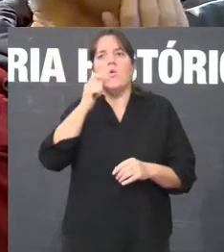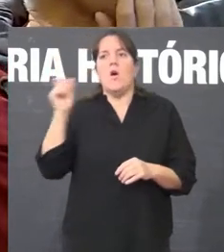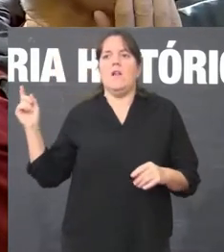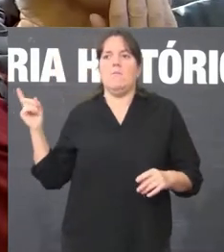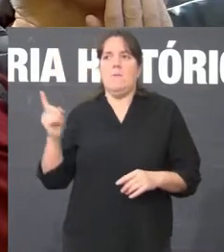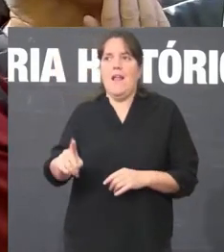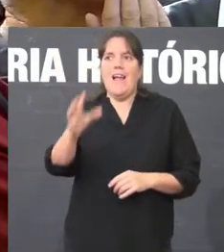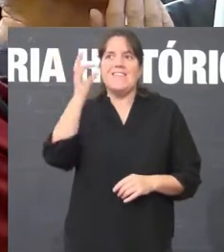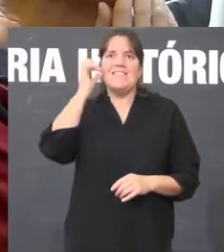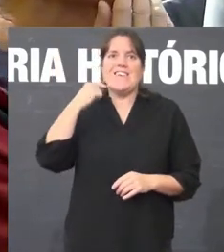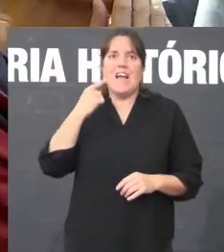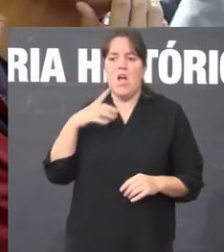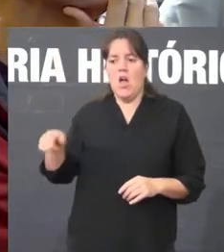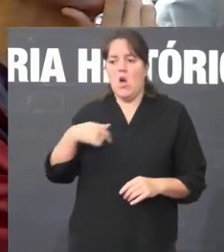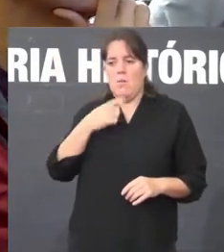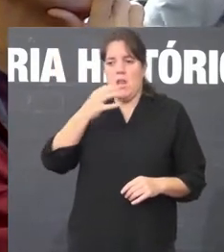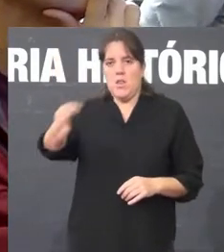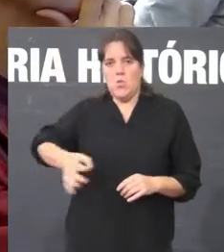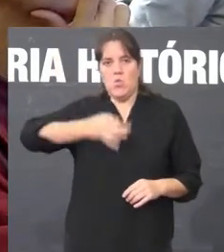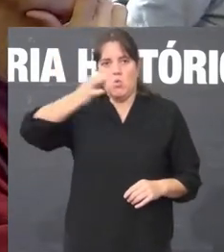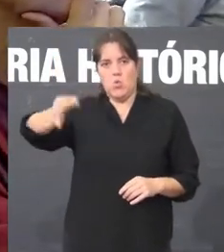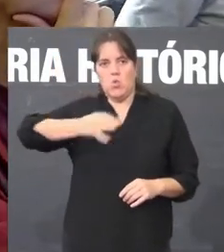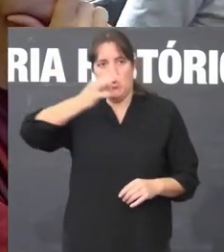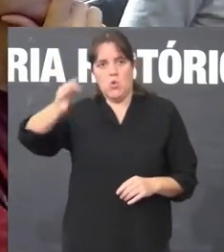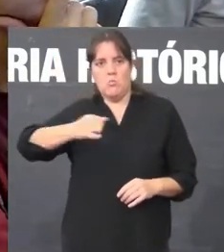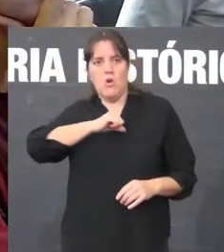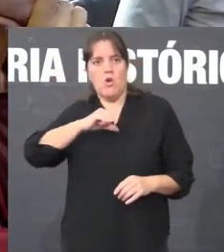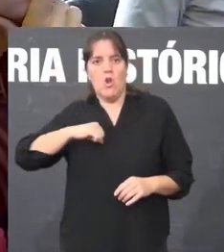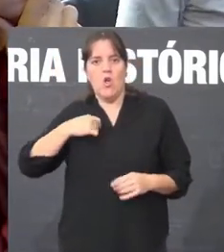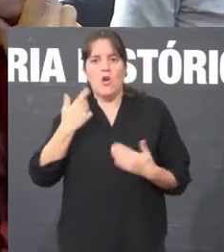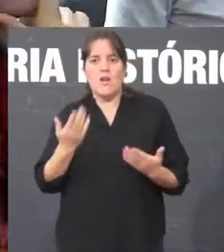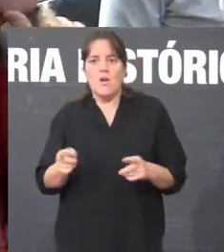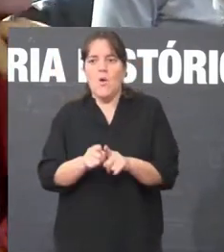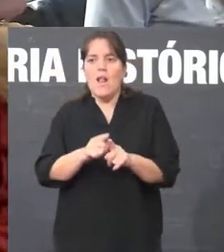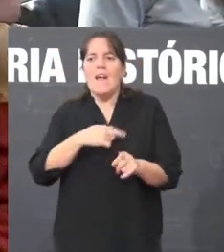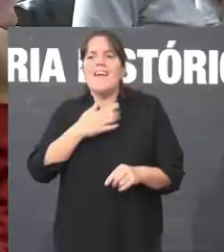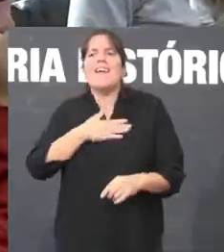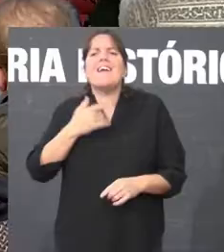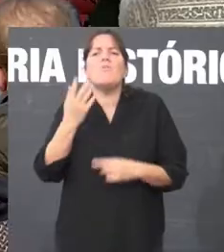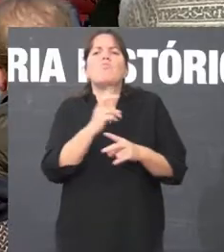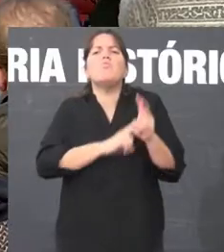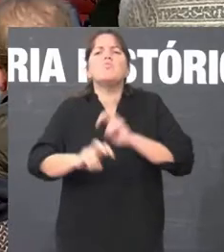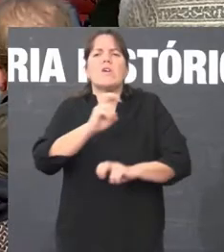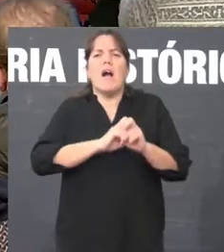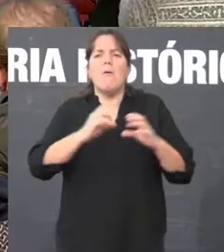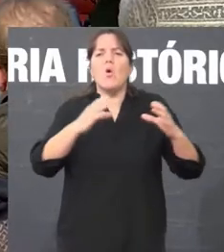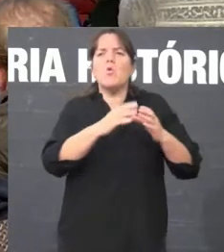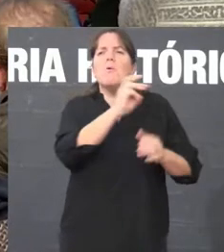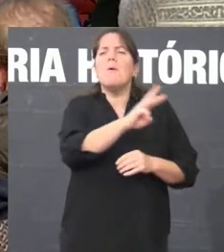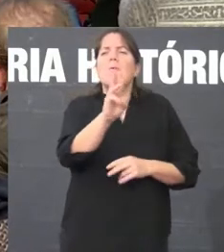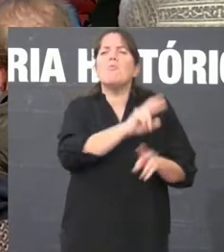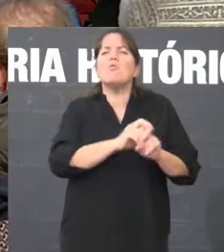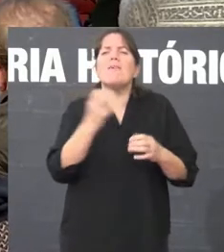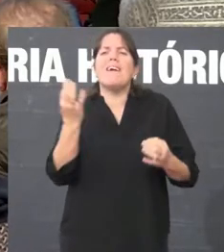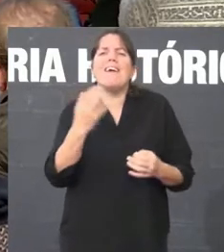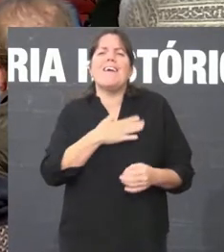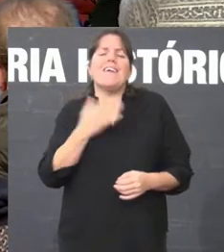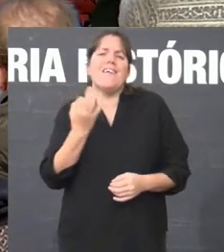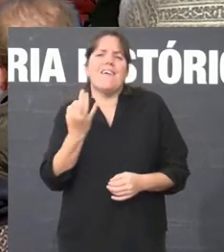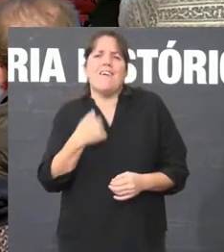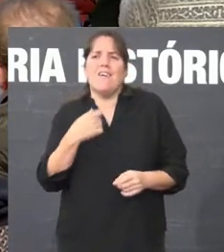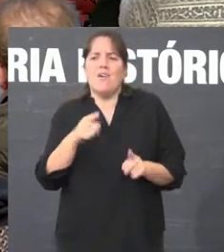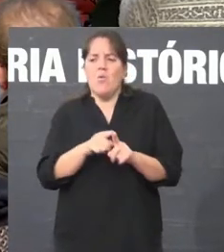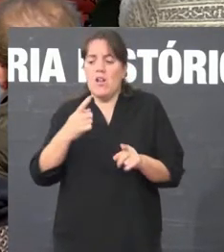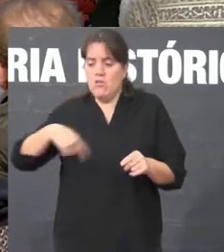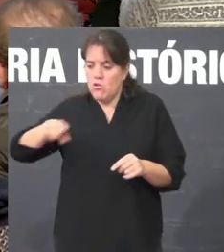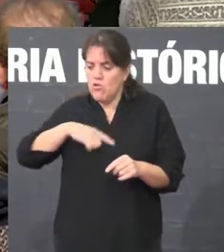a hacer el monólogo de su vida. Que era o que quería o Partido Popular ese día, que era un pouco polo que nós tamén queríamos traer